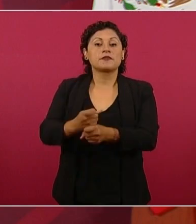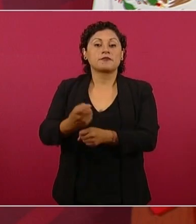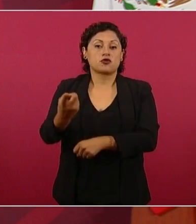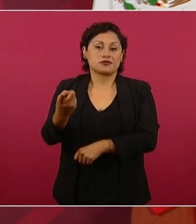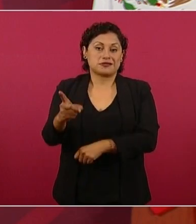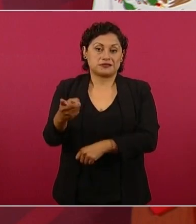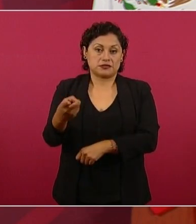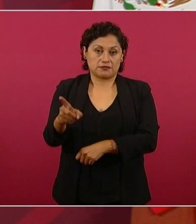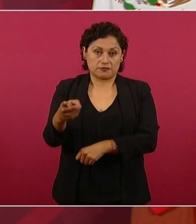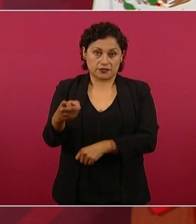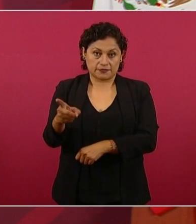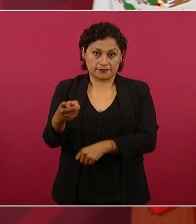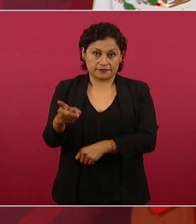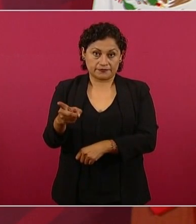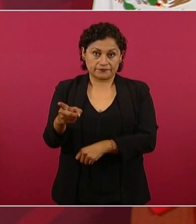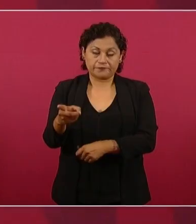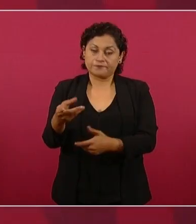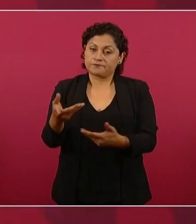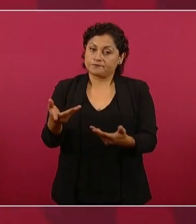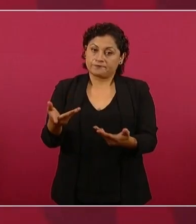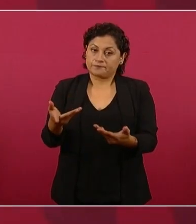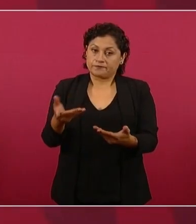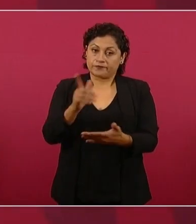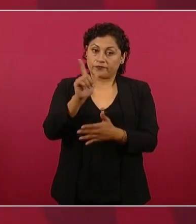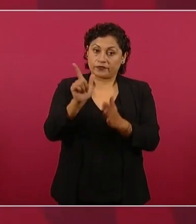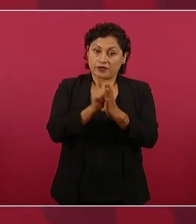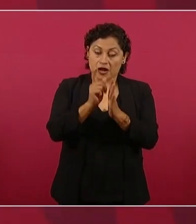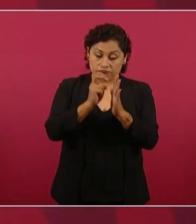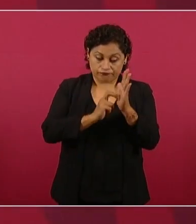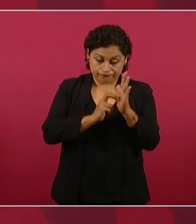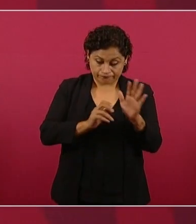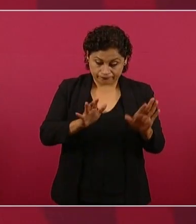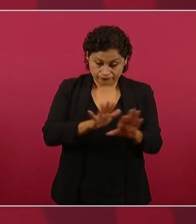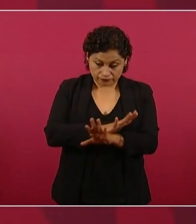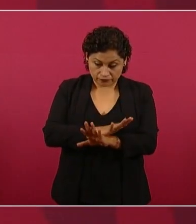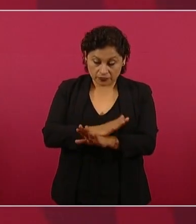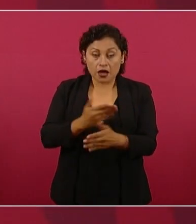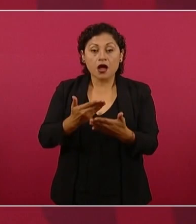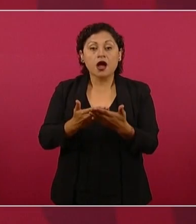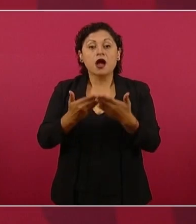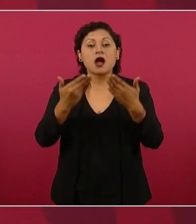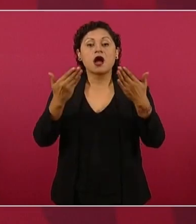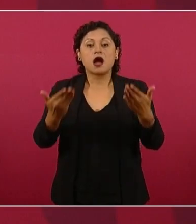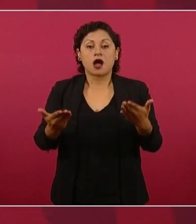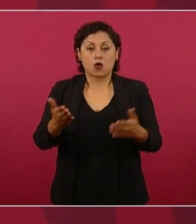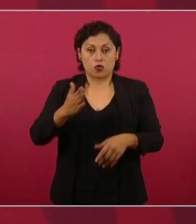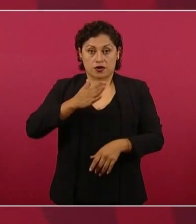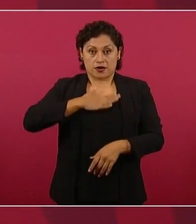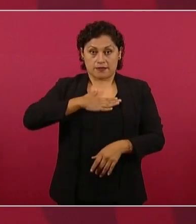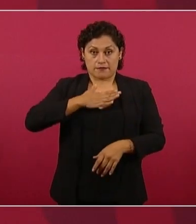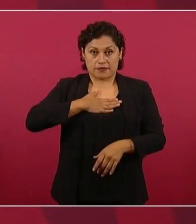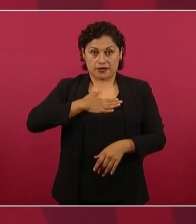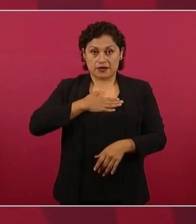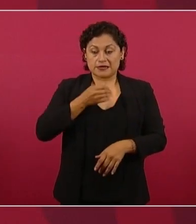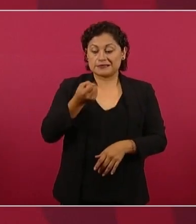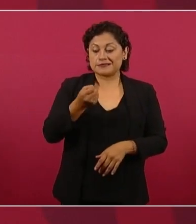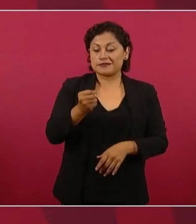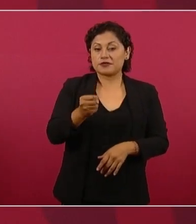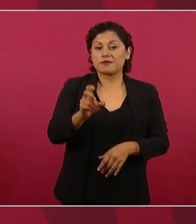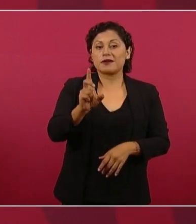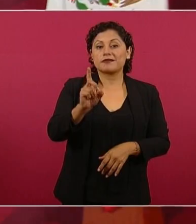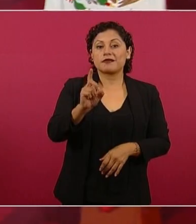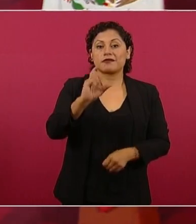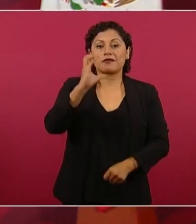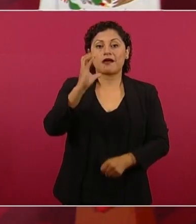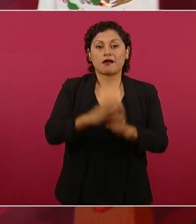1 de diciembre. Ahora yo voy a terminar el 30 de septiembre